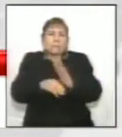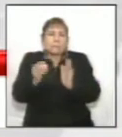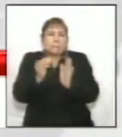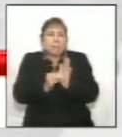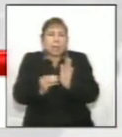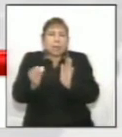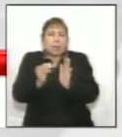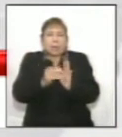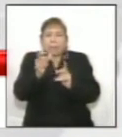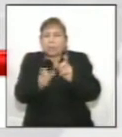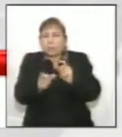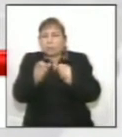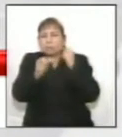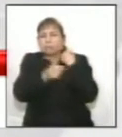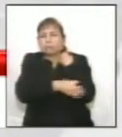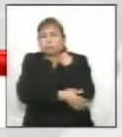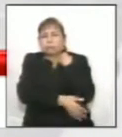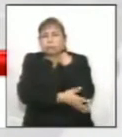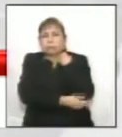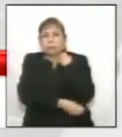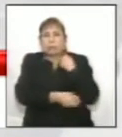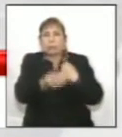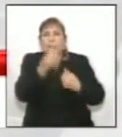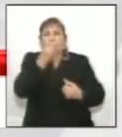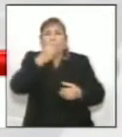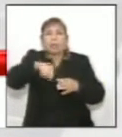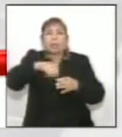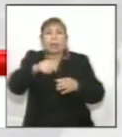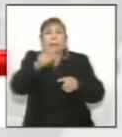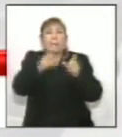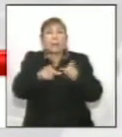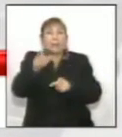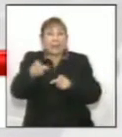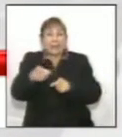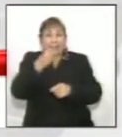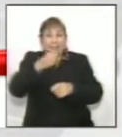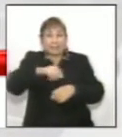y atención en la atención de los comedores populares?